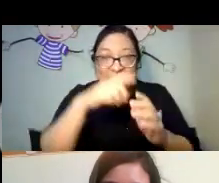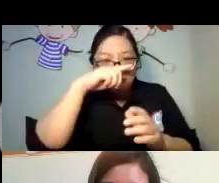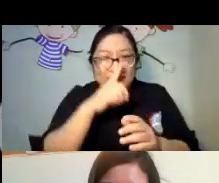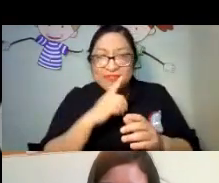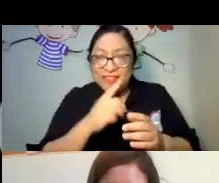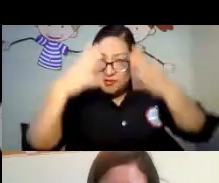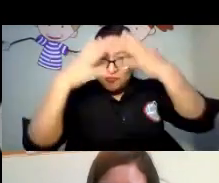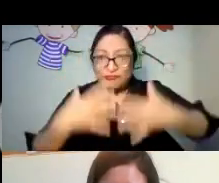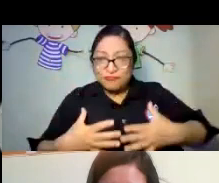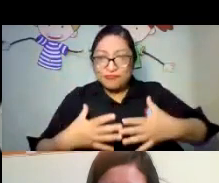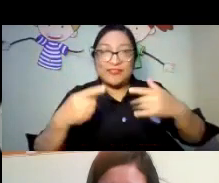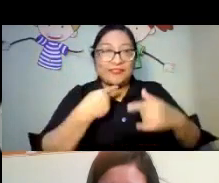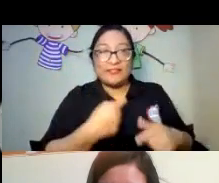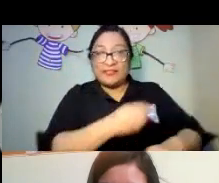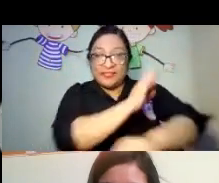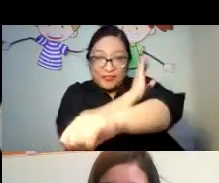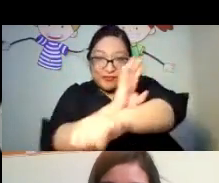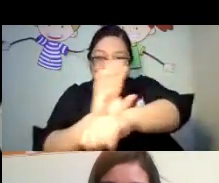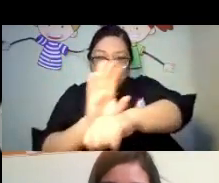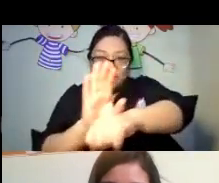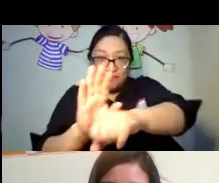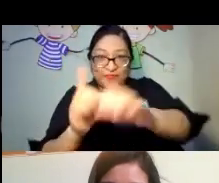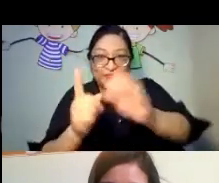están disfrazados.